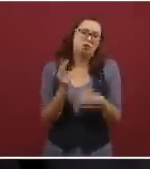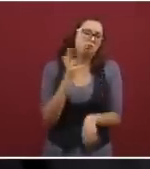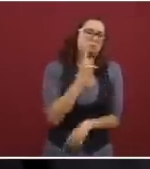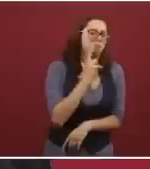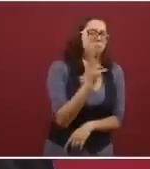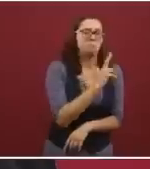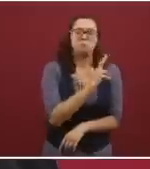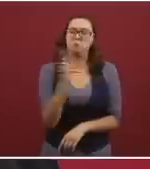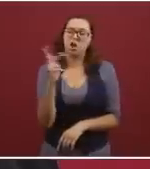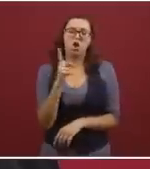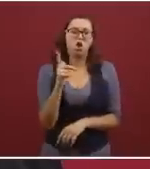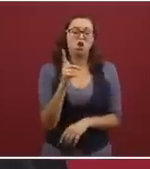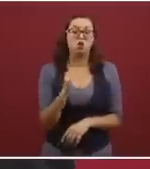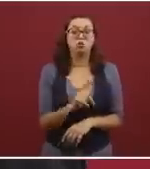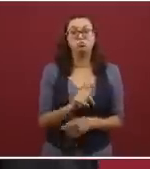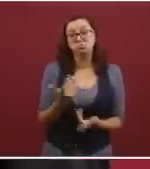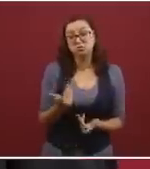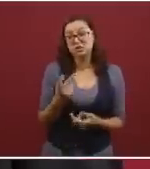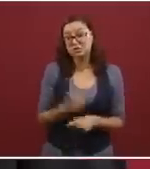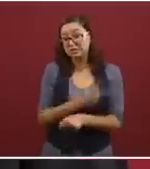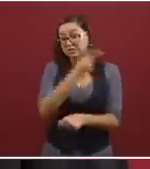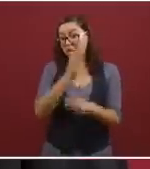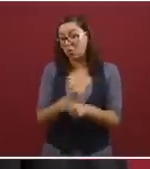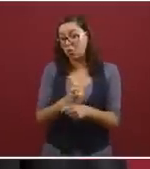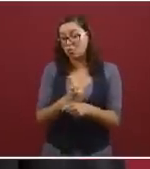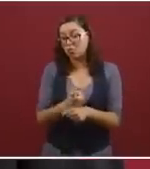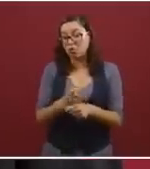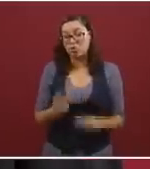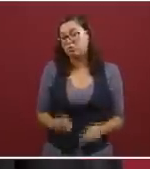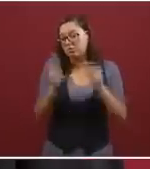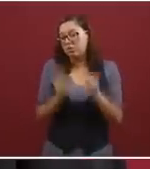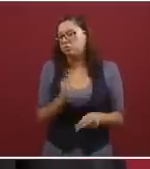petróleo mal administrado